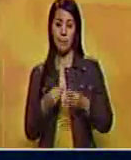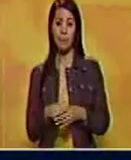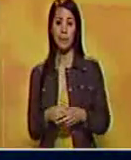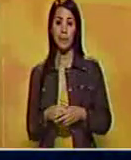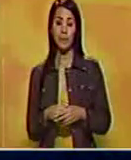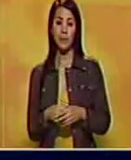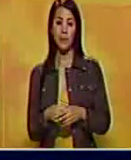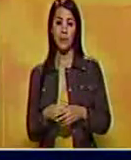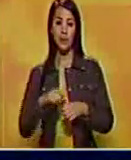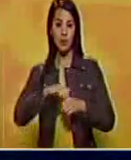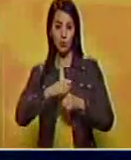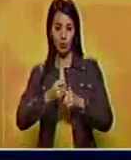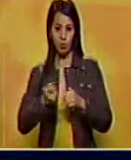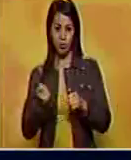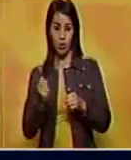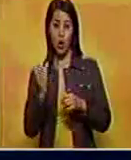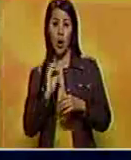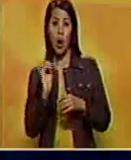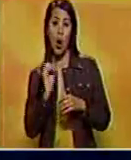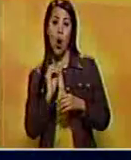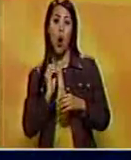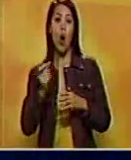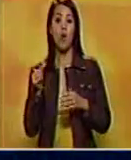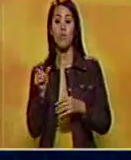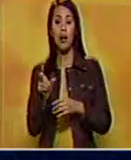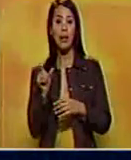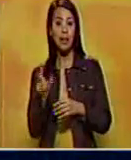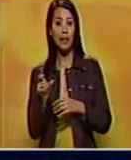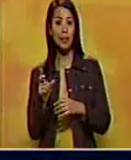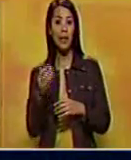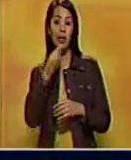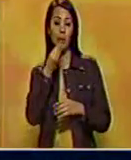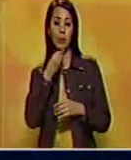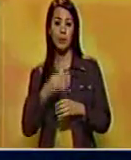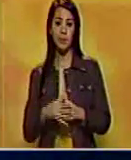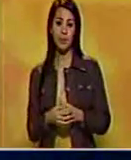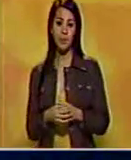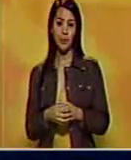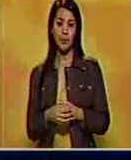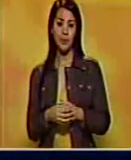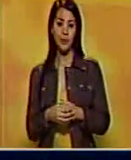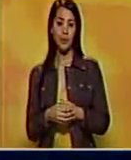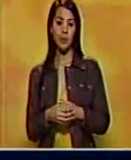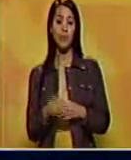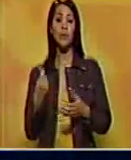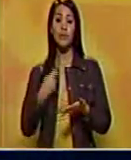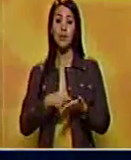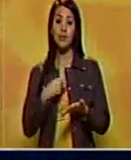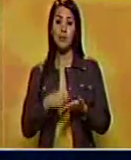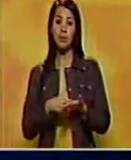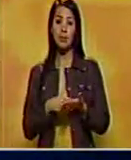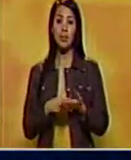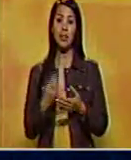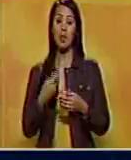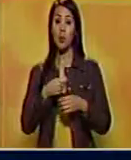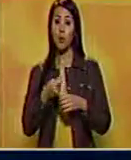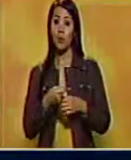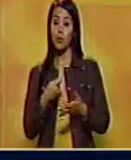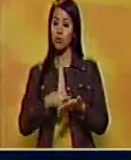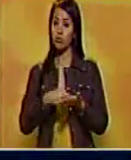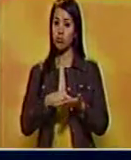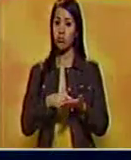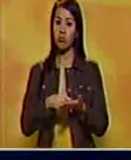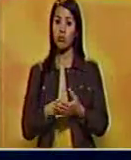mediante cupones tickets o tarjetas electrónicas de alimentación eran que el beneficio no tiene incidencia salarial alguna